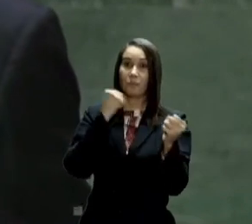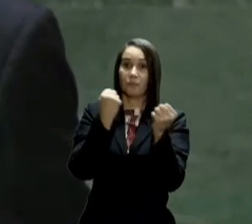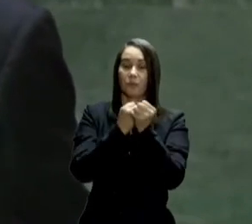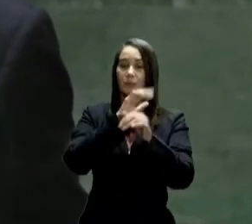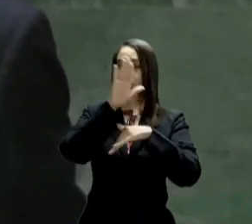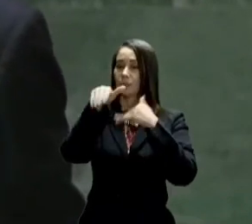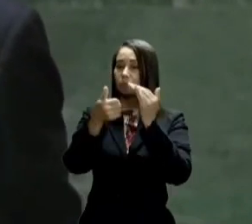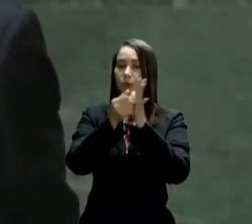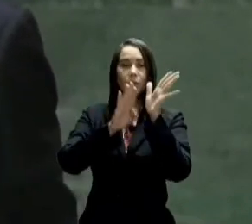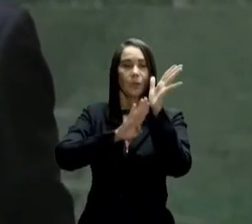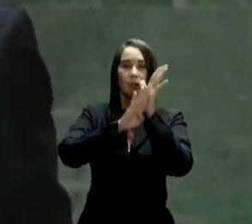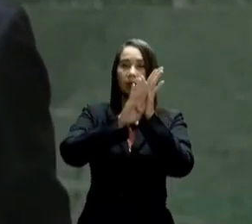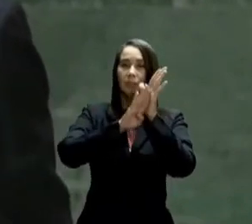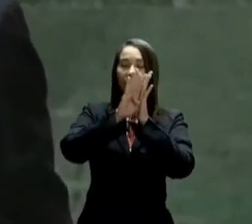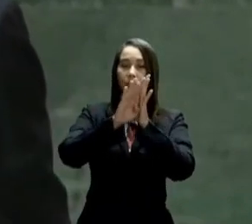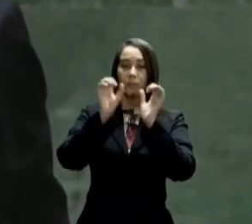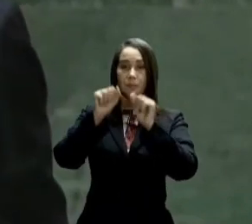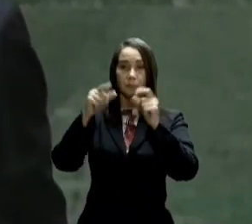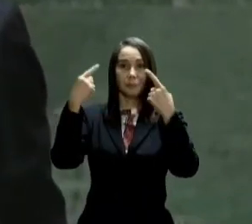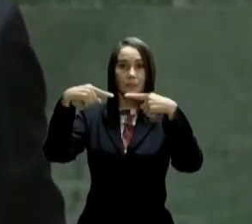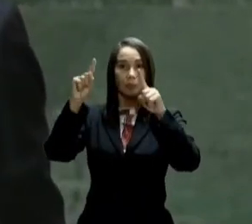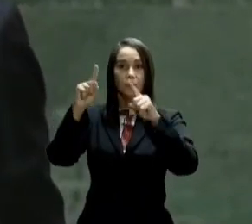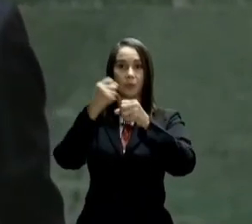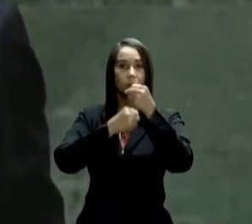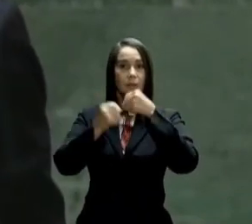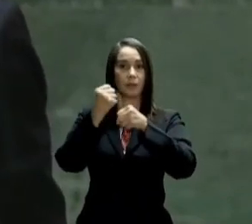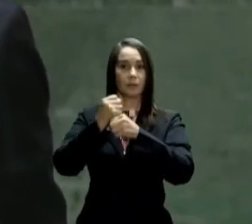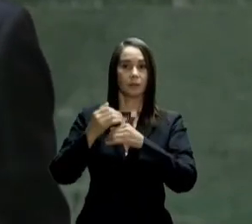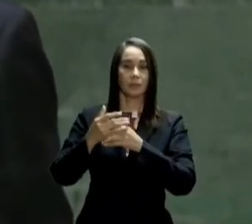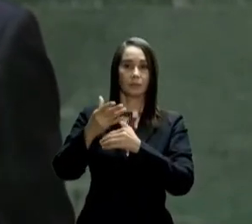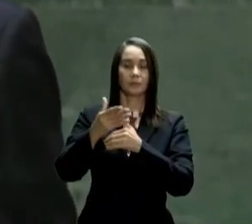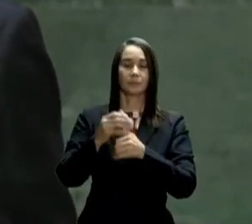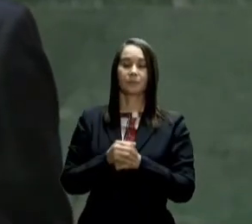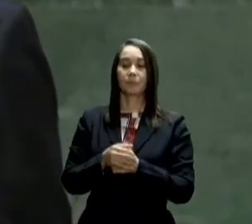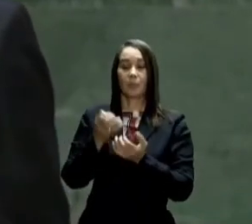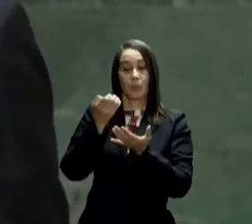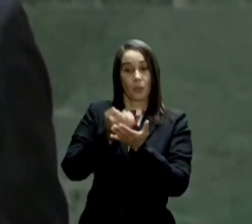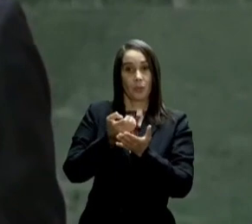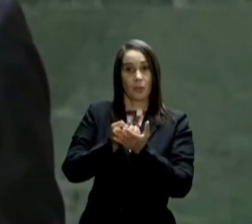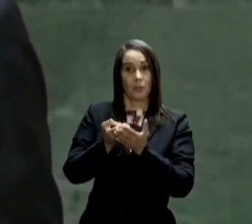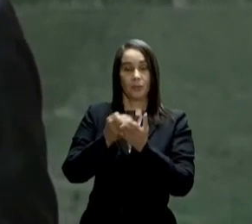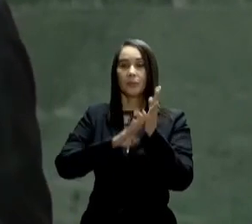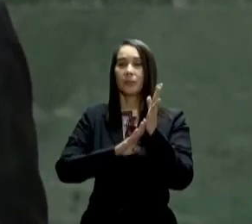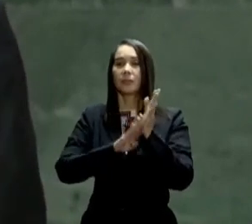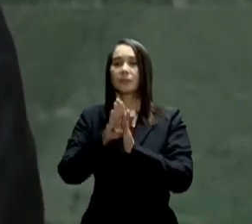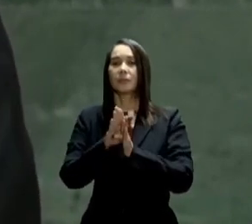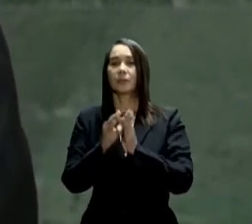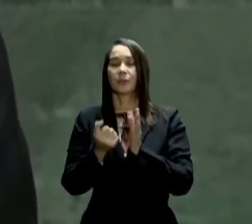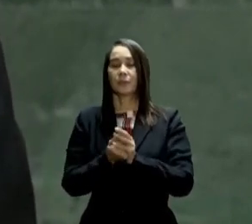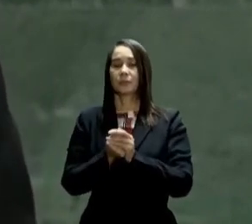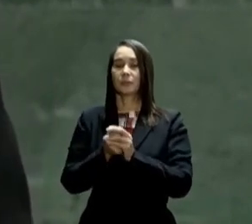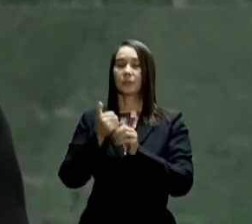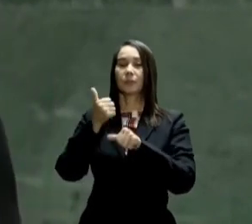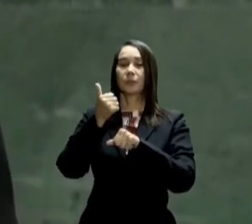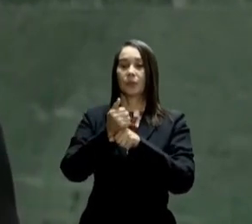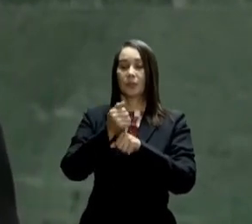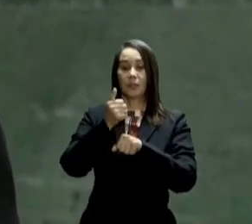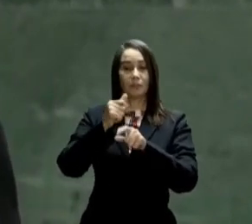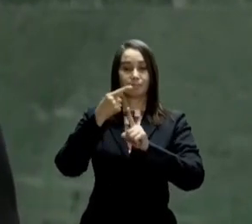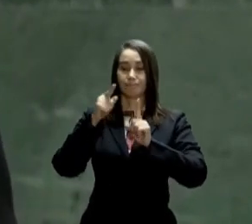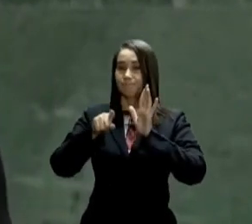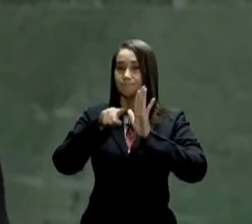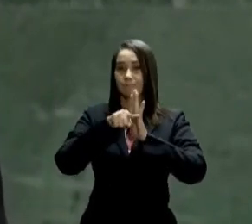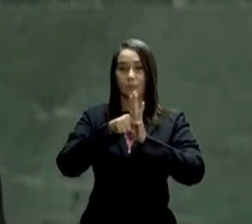el progreso que hemos alcanzado en las últimas décadas. Como economía en desarrollo y con una huella de carbono